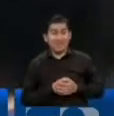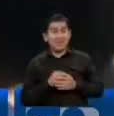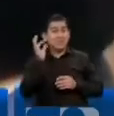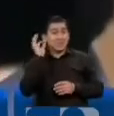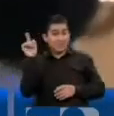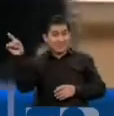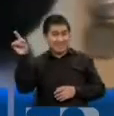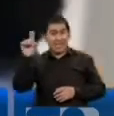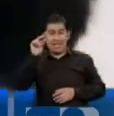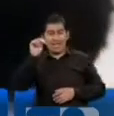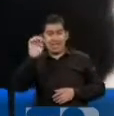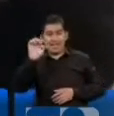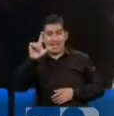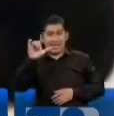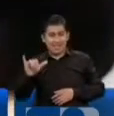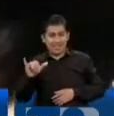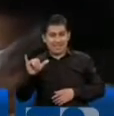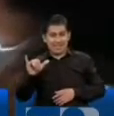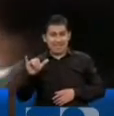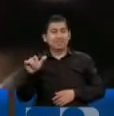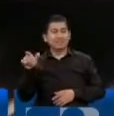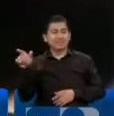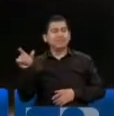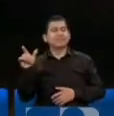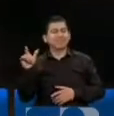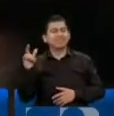doctora del Hospital IESUR,